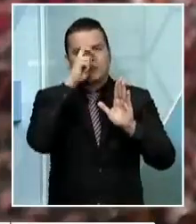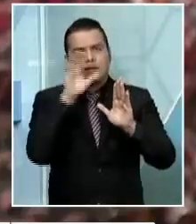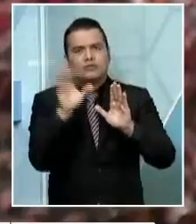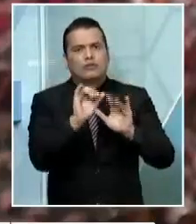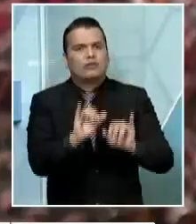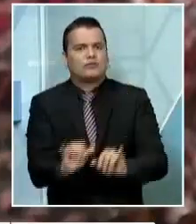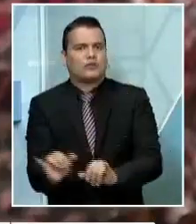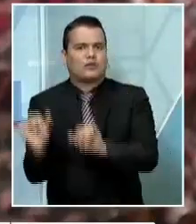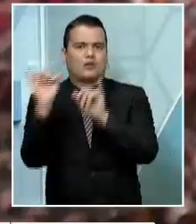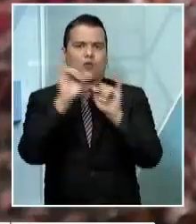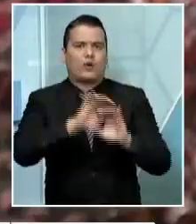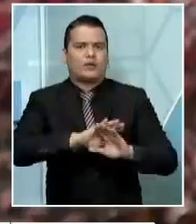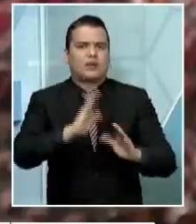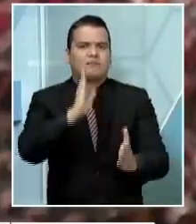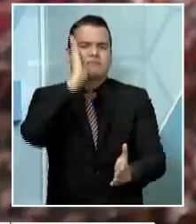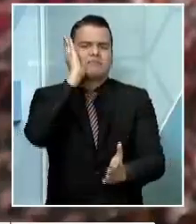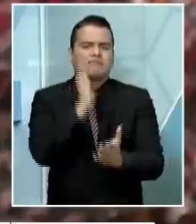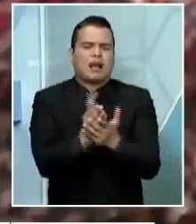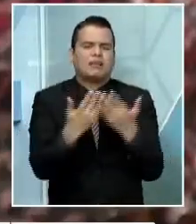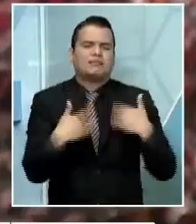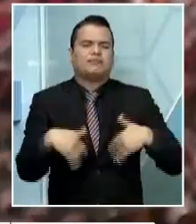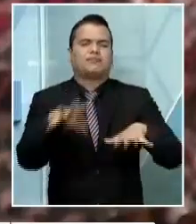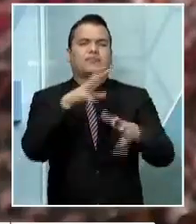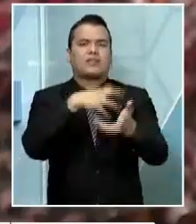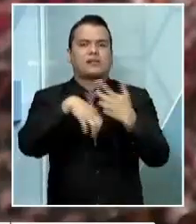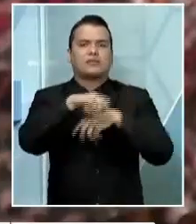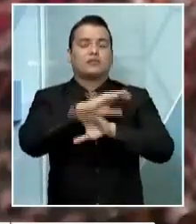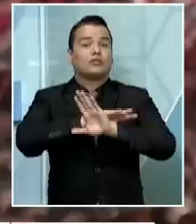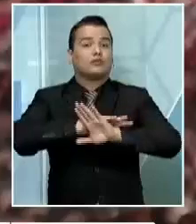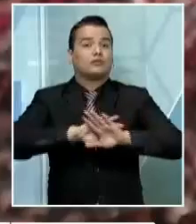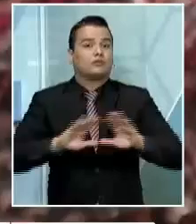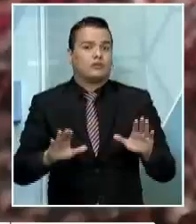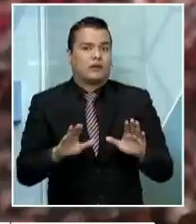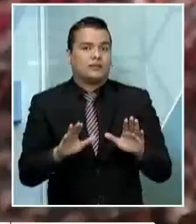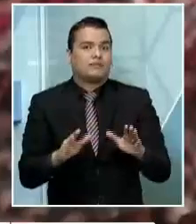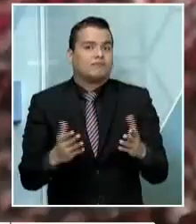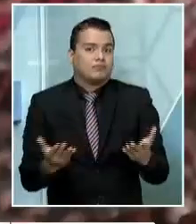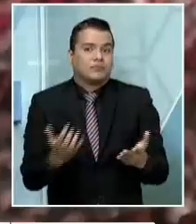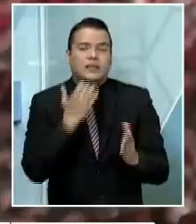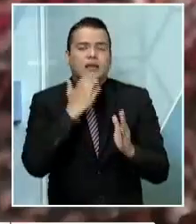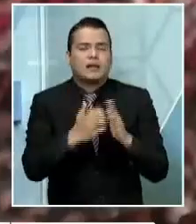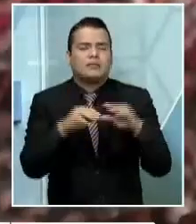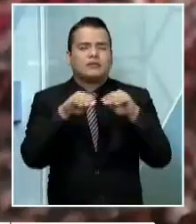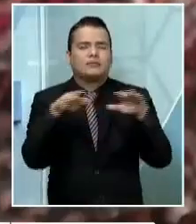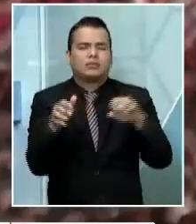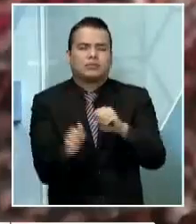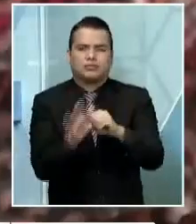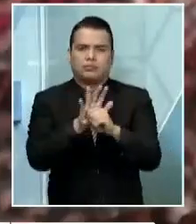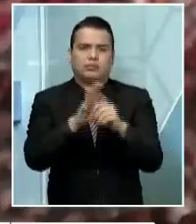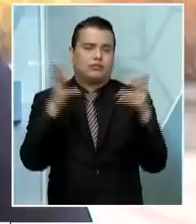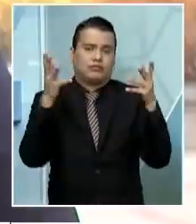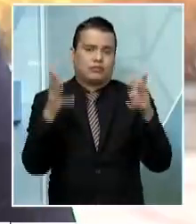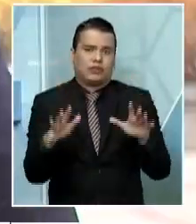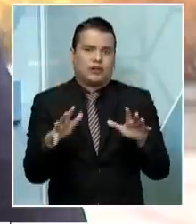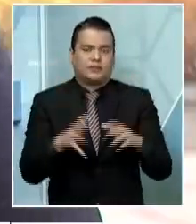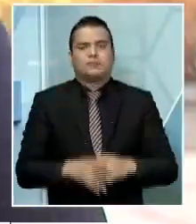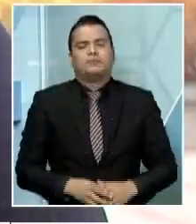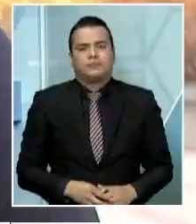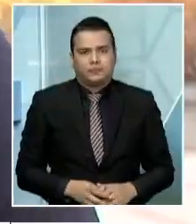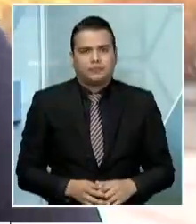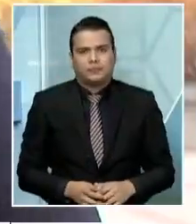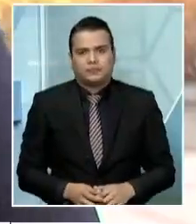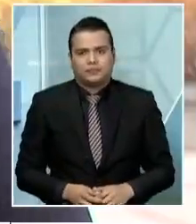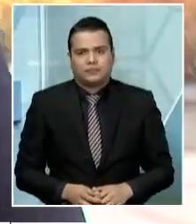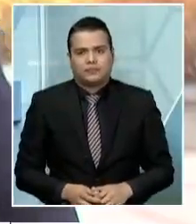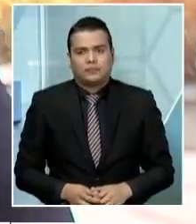presentando estas situaciones en estos lugares, esto con el fin de evitar la propagación del COVID-19. Ahora por el